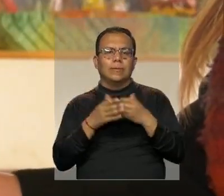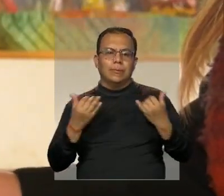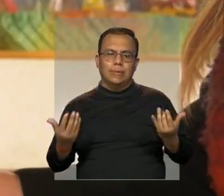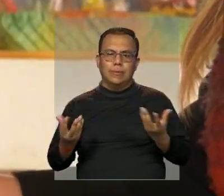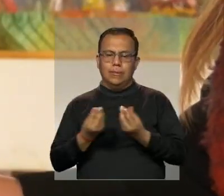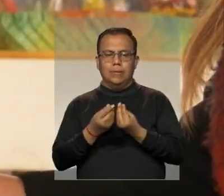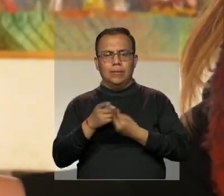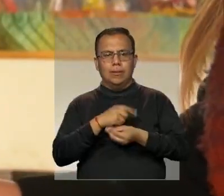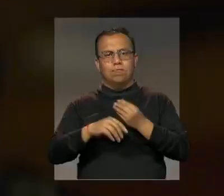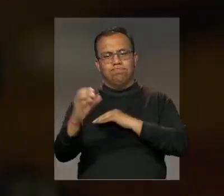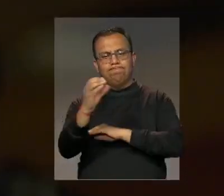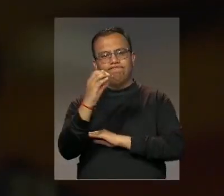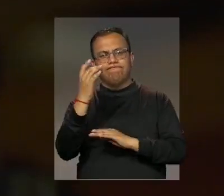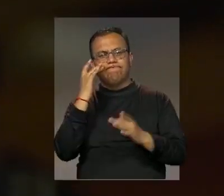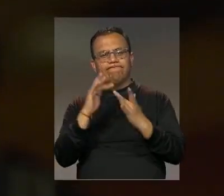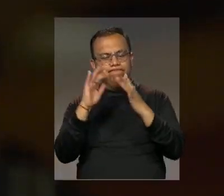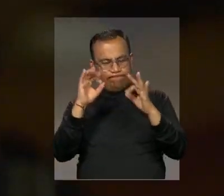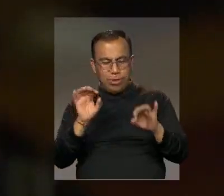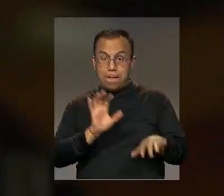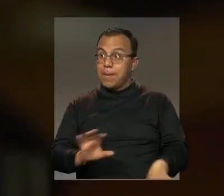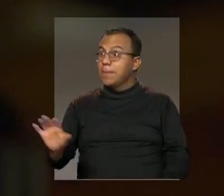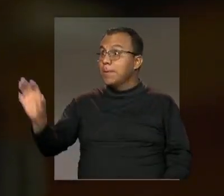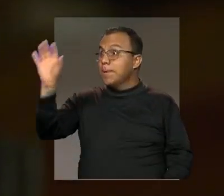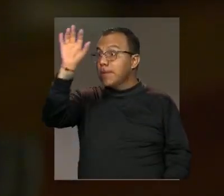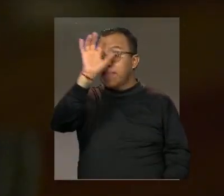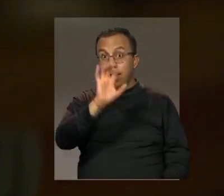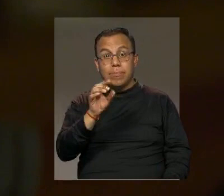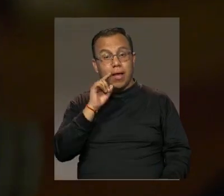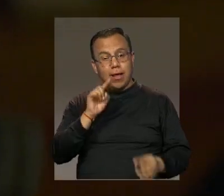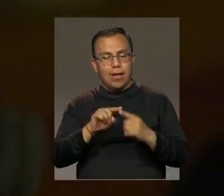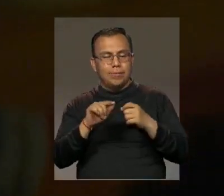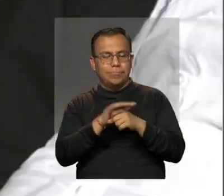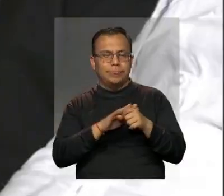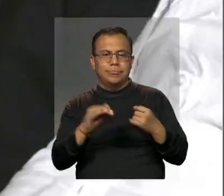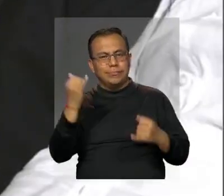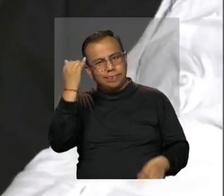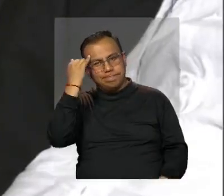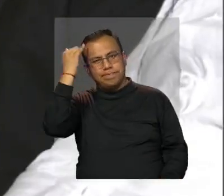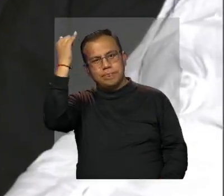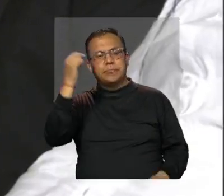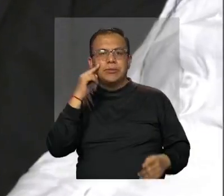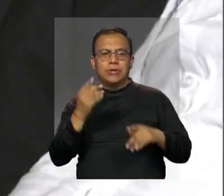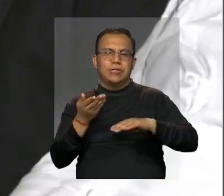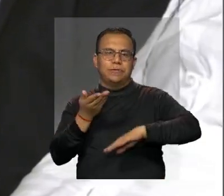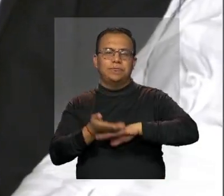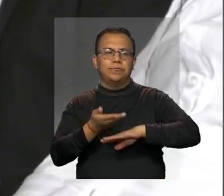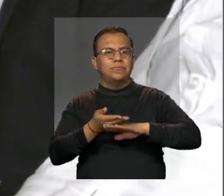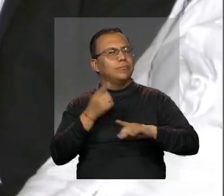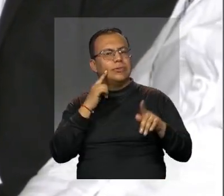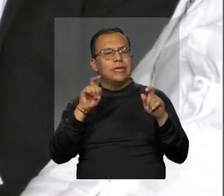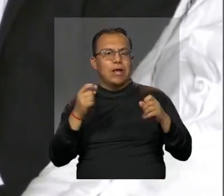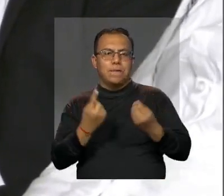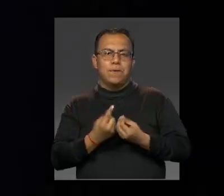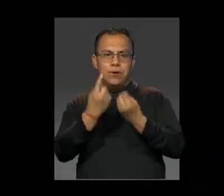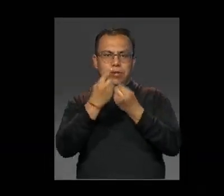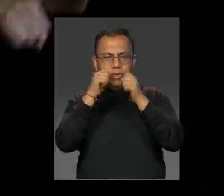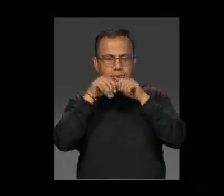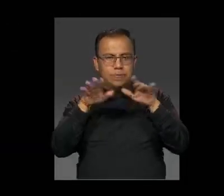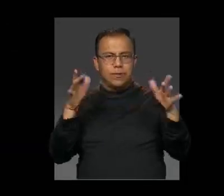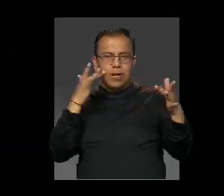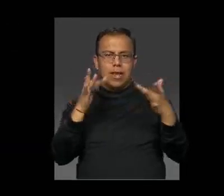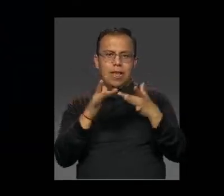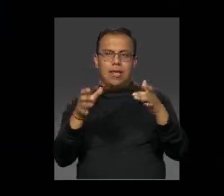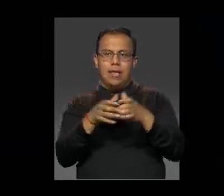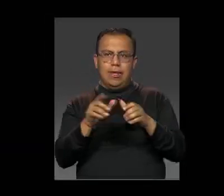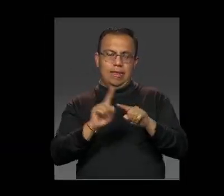nuestros países miembros se encuentra en este momento. La idea es que esta propuesta genere políticas públicas en distintas ciudades